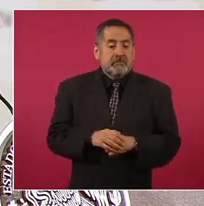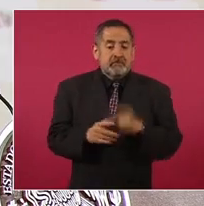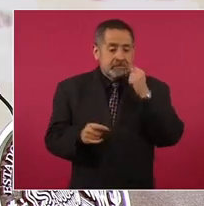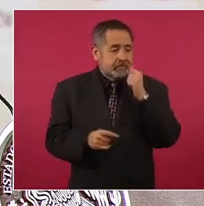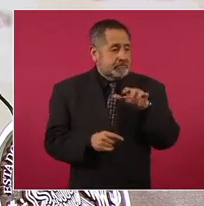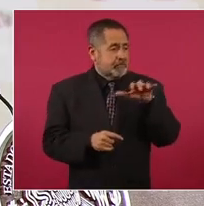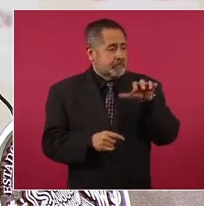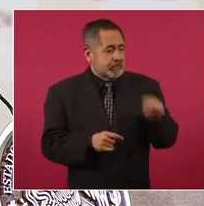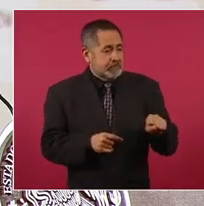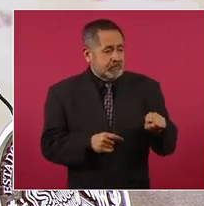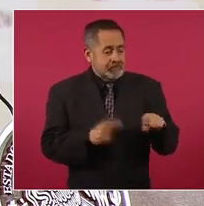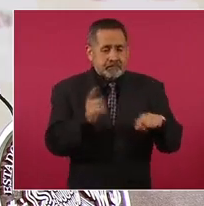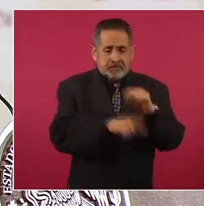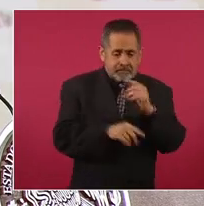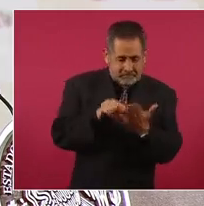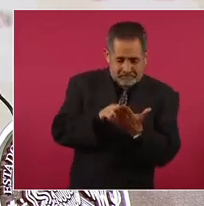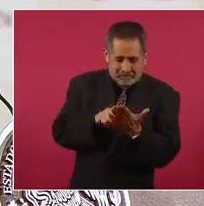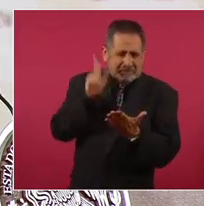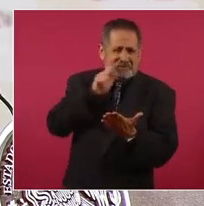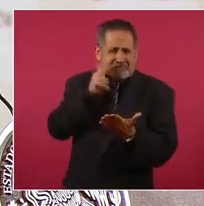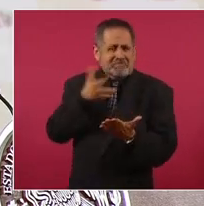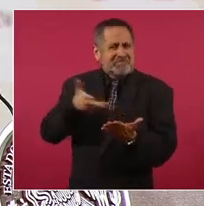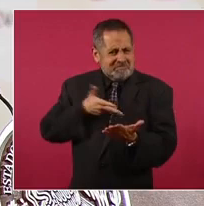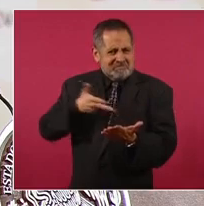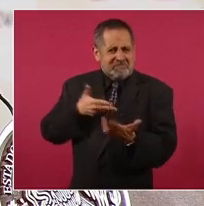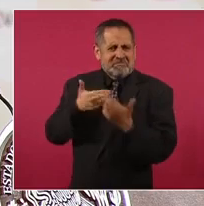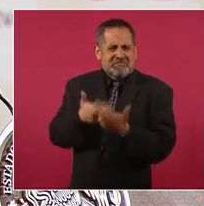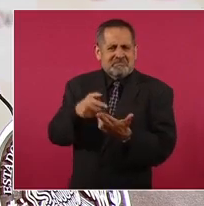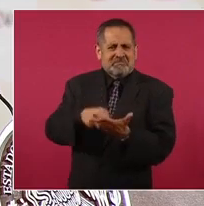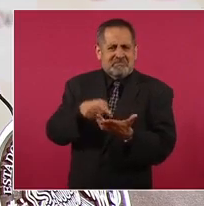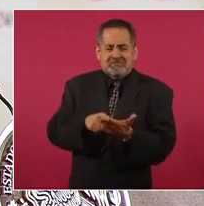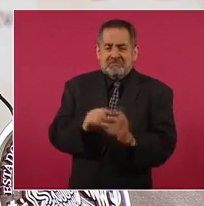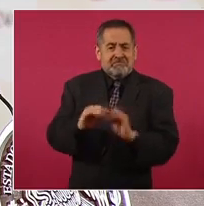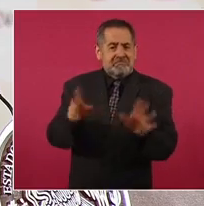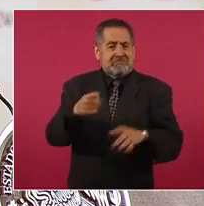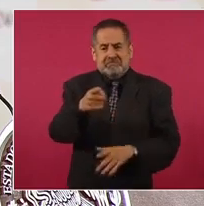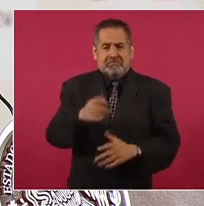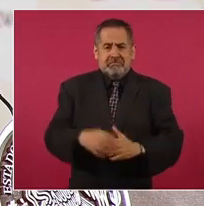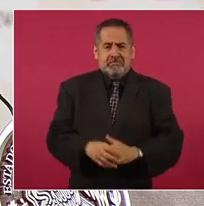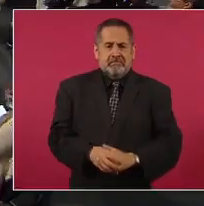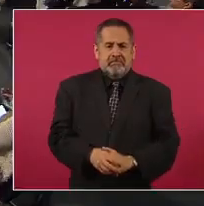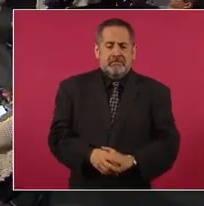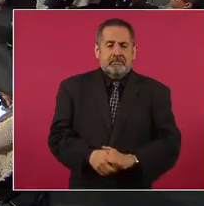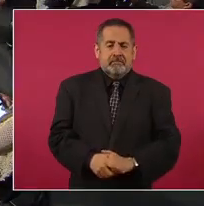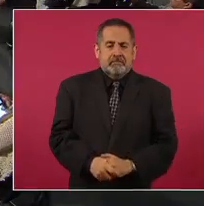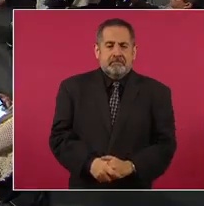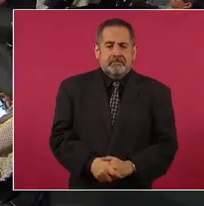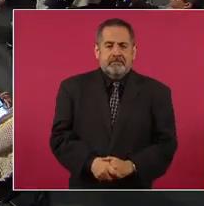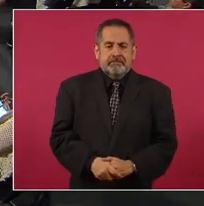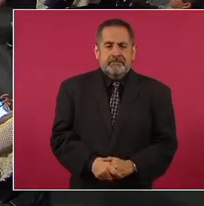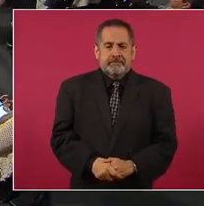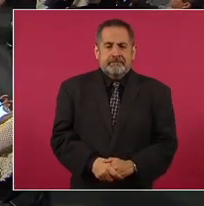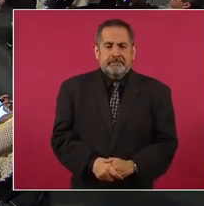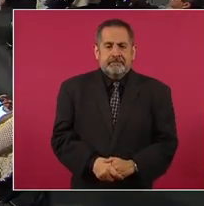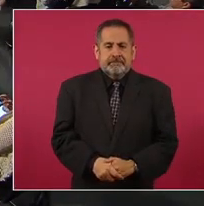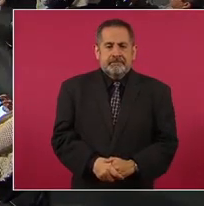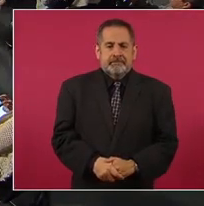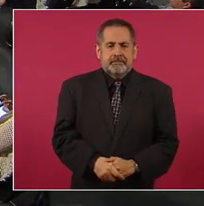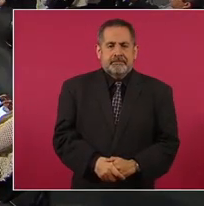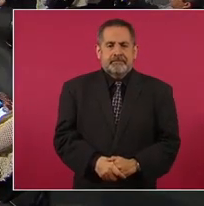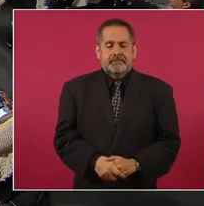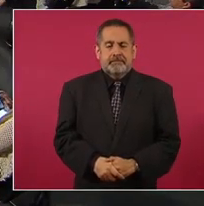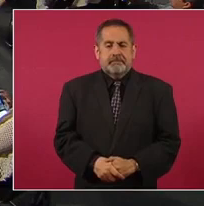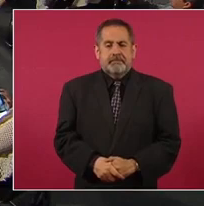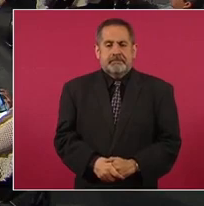siguen vigentes. Así de sencillo. ¿Ha identificado a quienes están tratando de dinamitar